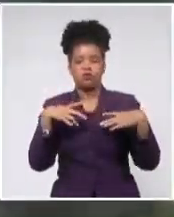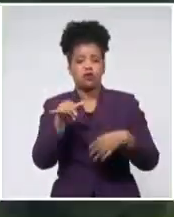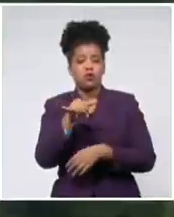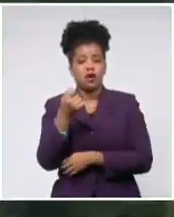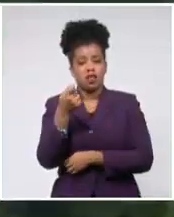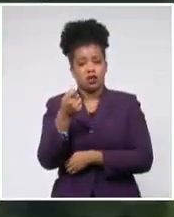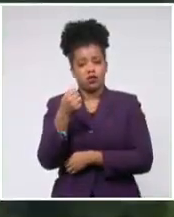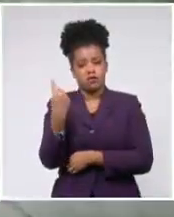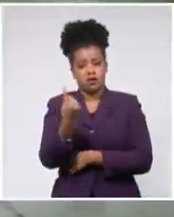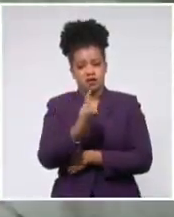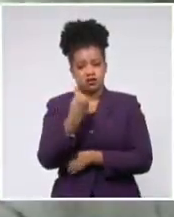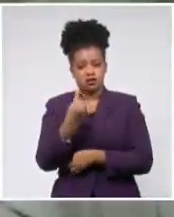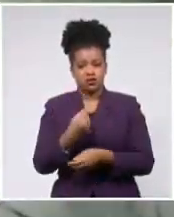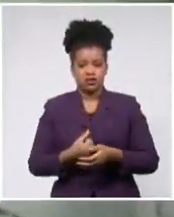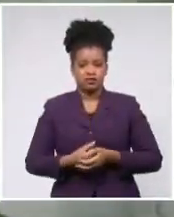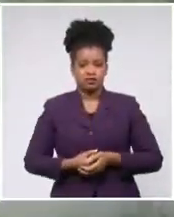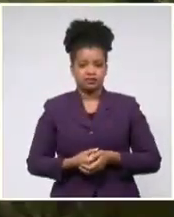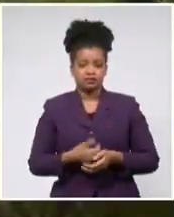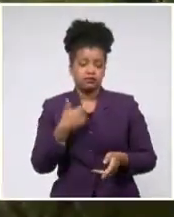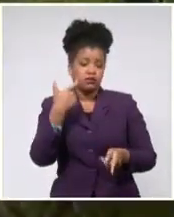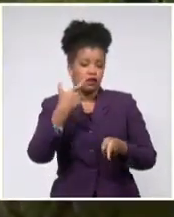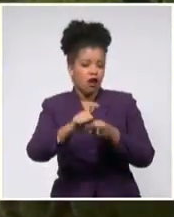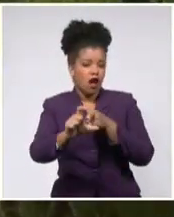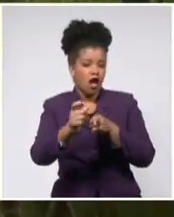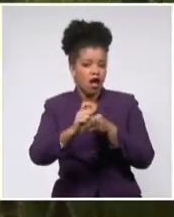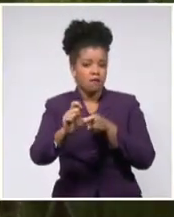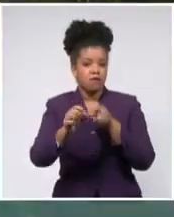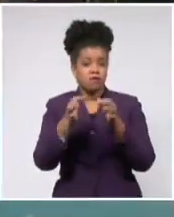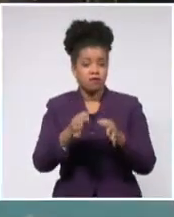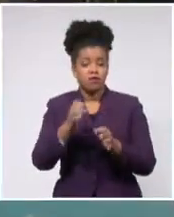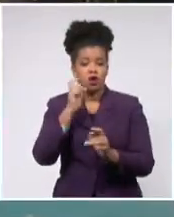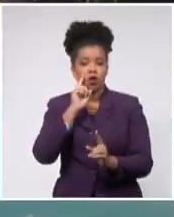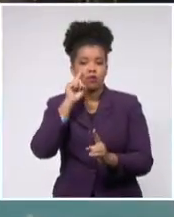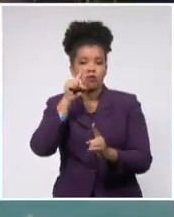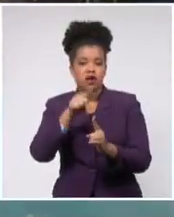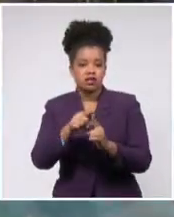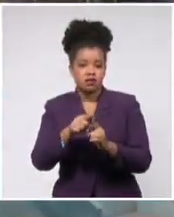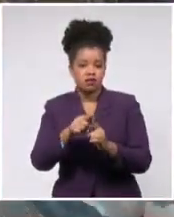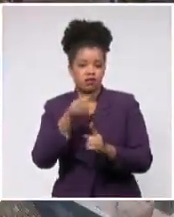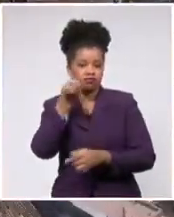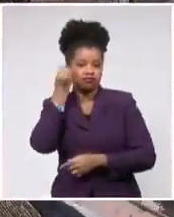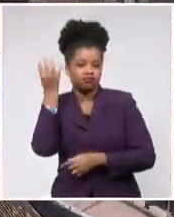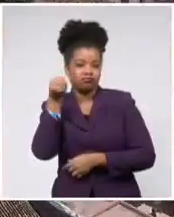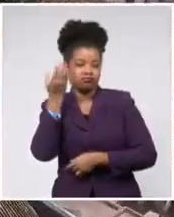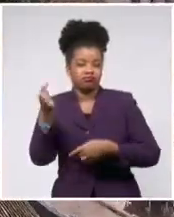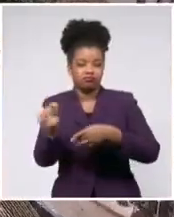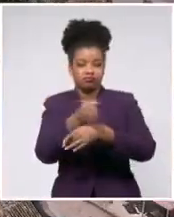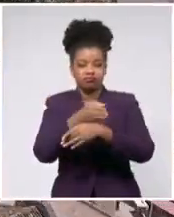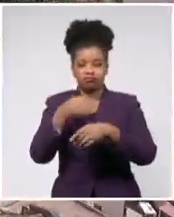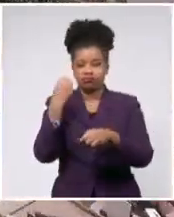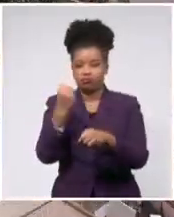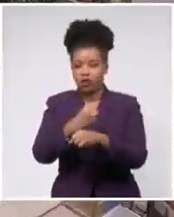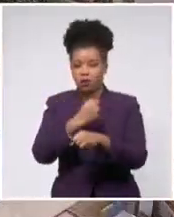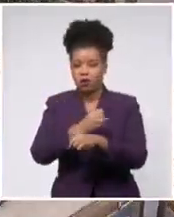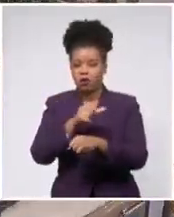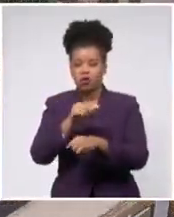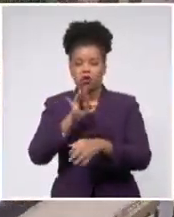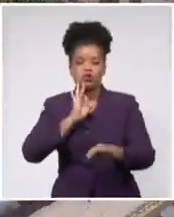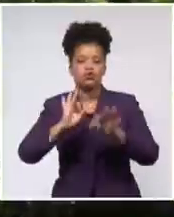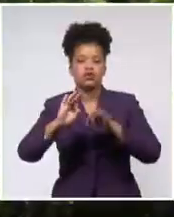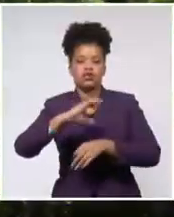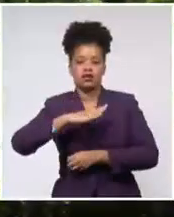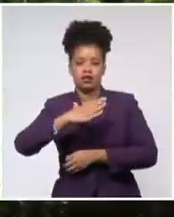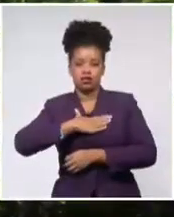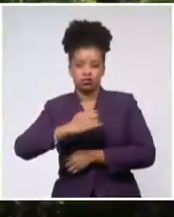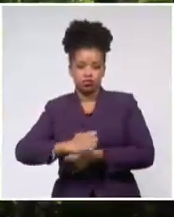nacional. En las zonas rurales son propósitos crear oportunidades, empleos y preservar el patrimonio cultural